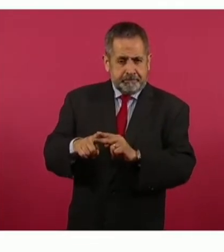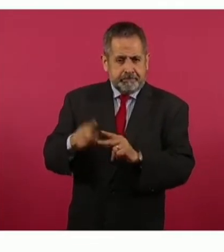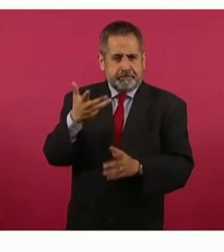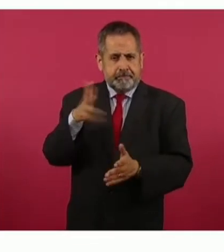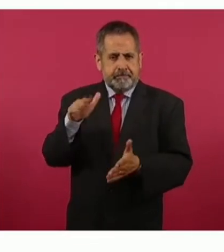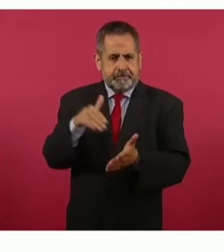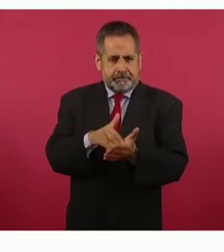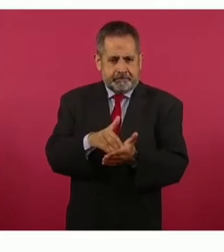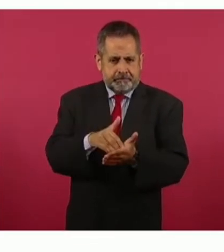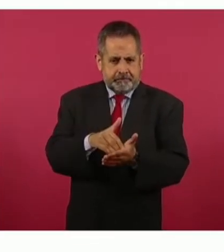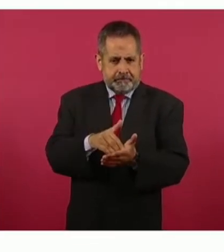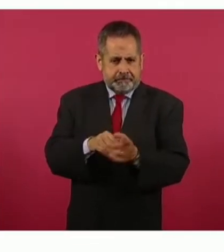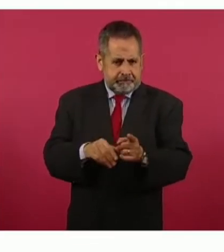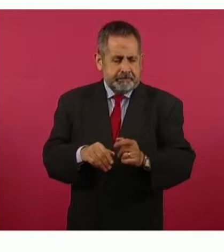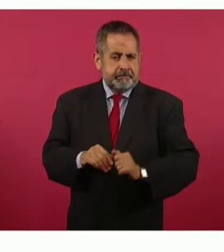10,000.